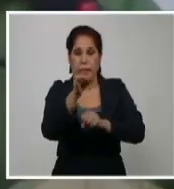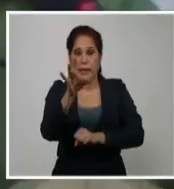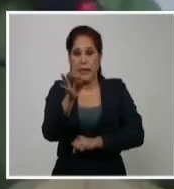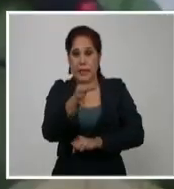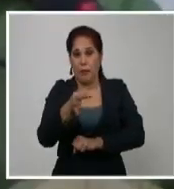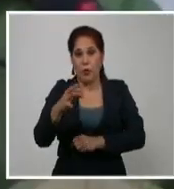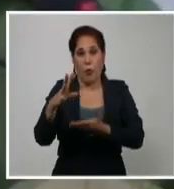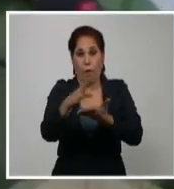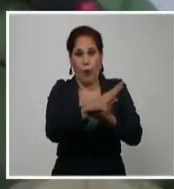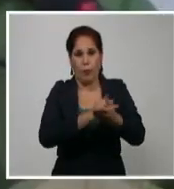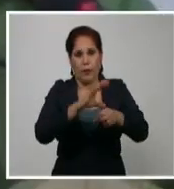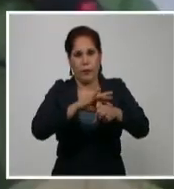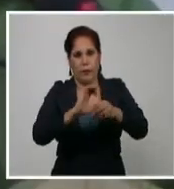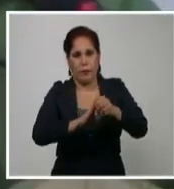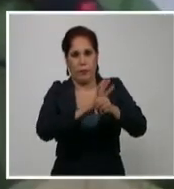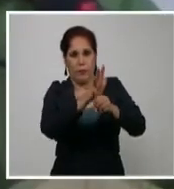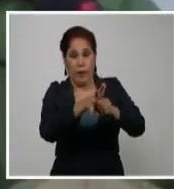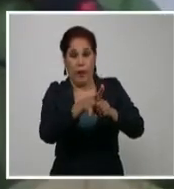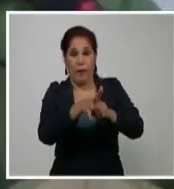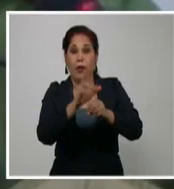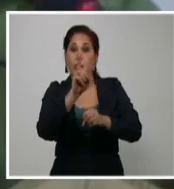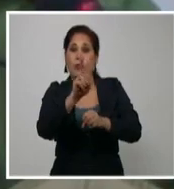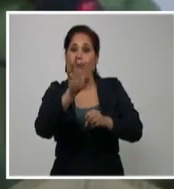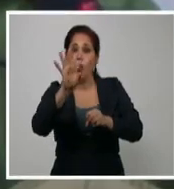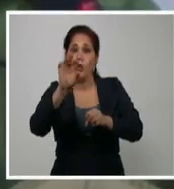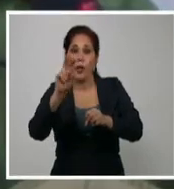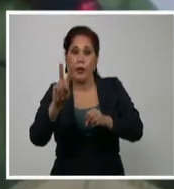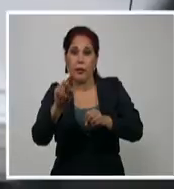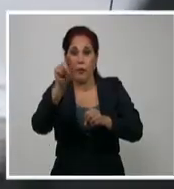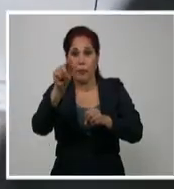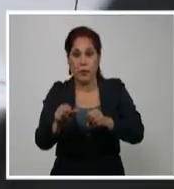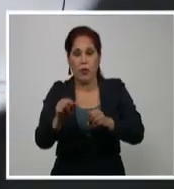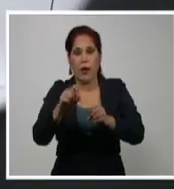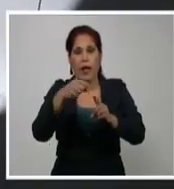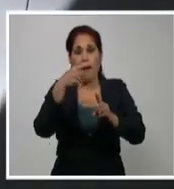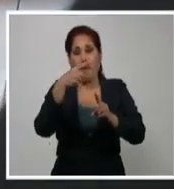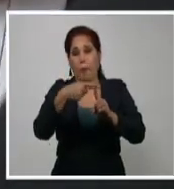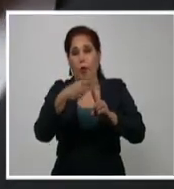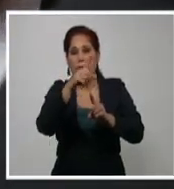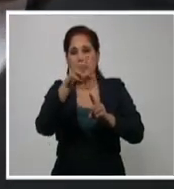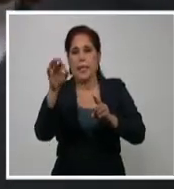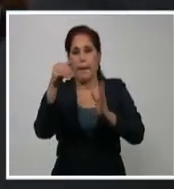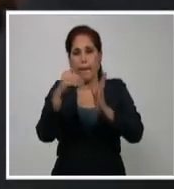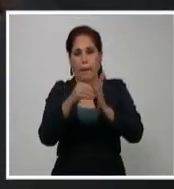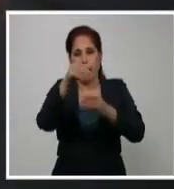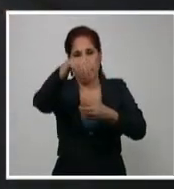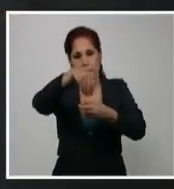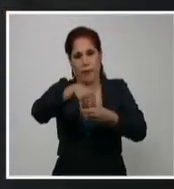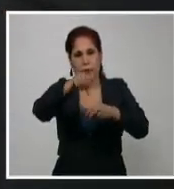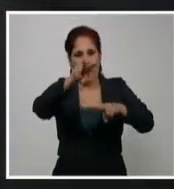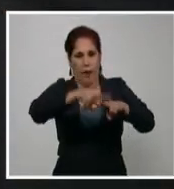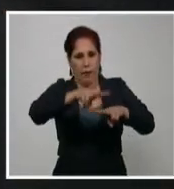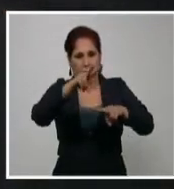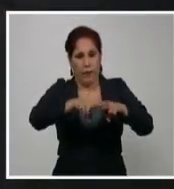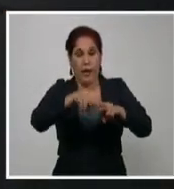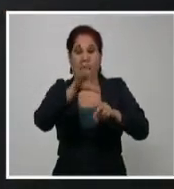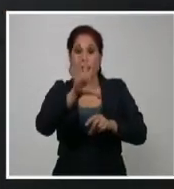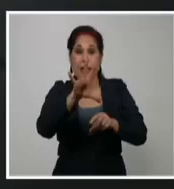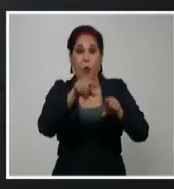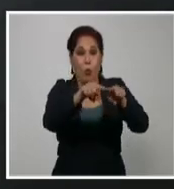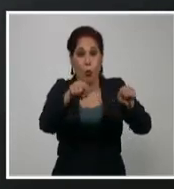municipios y mantiene una tasa de incidencia de 282 por cada 100.000 habitantes, la más elevada del país. 5 eventos